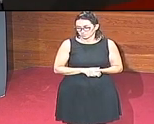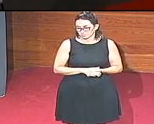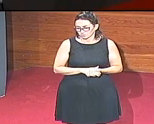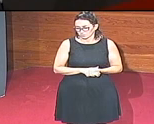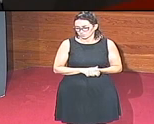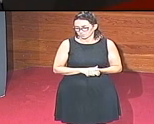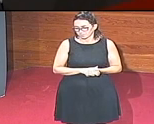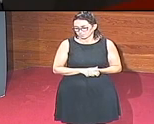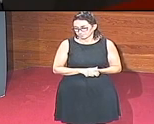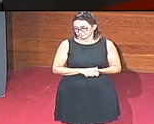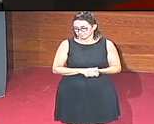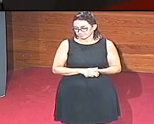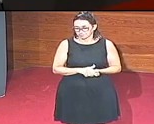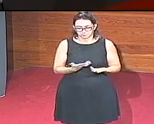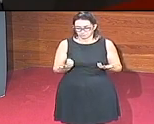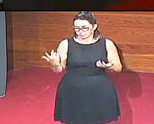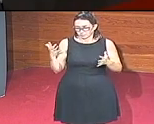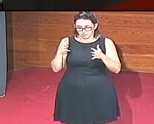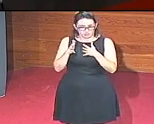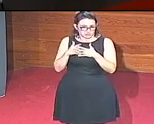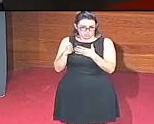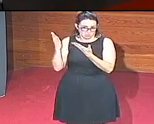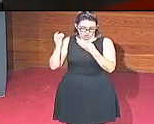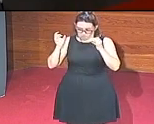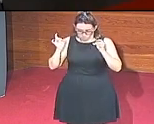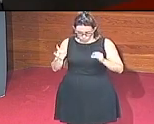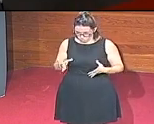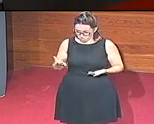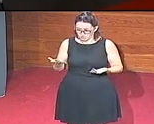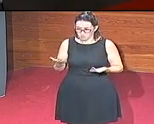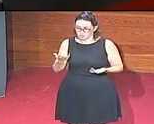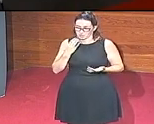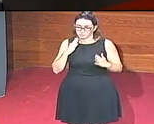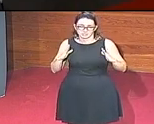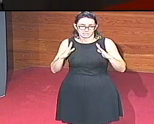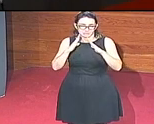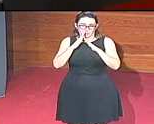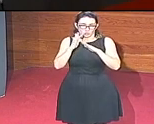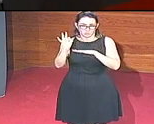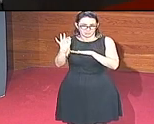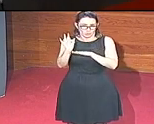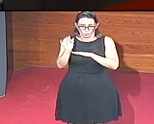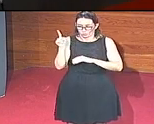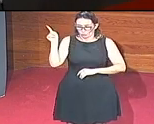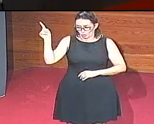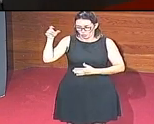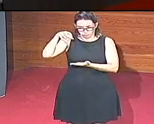y es el mismo esquema por ejemplo esto es en el santo sepulcro se iba